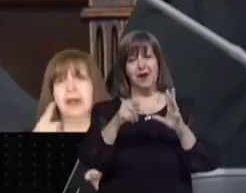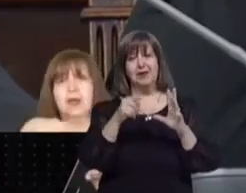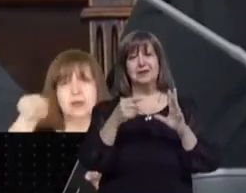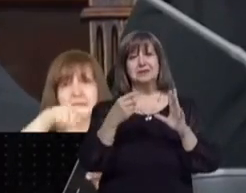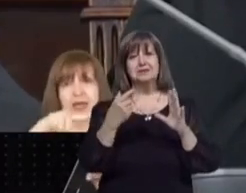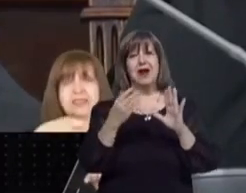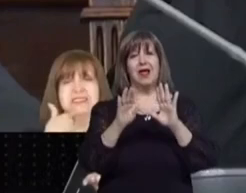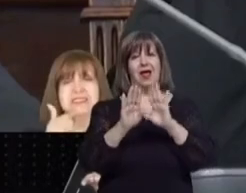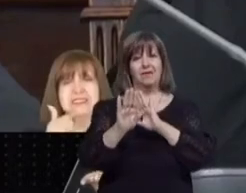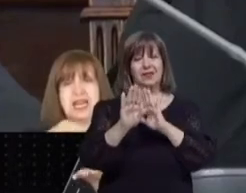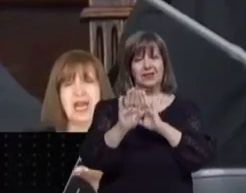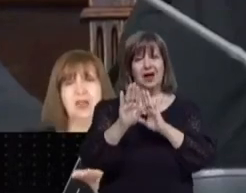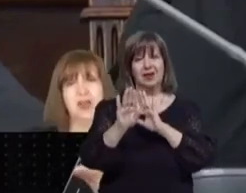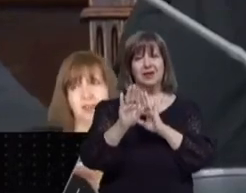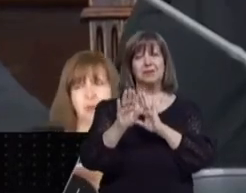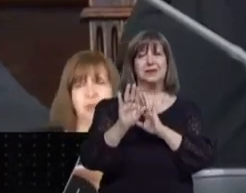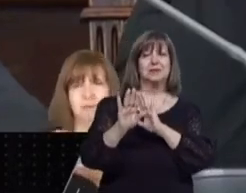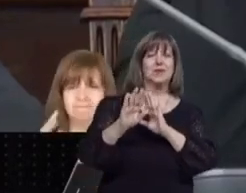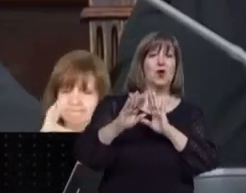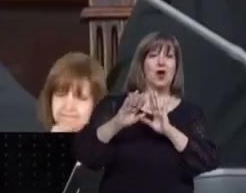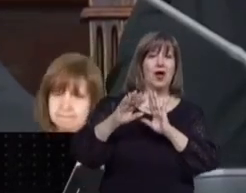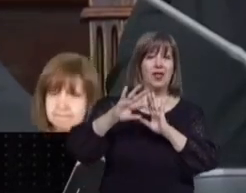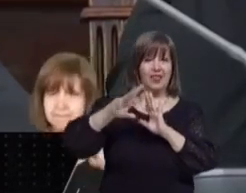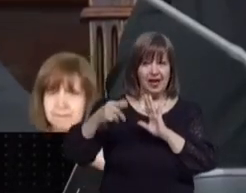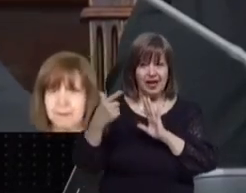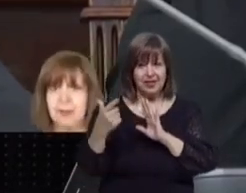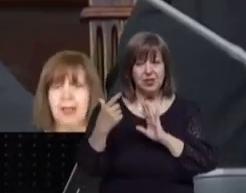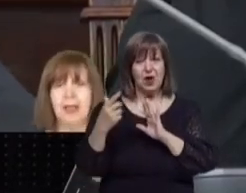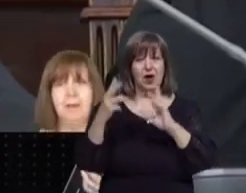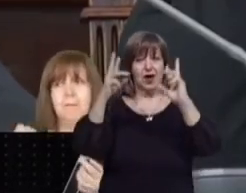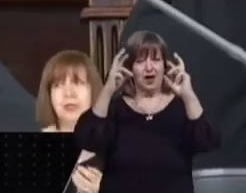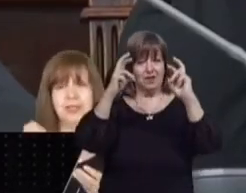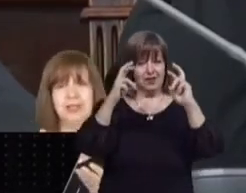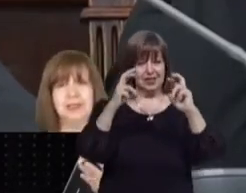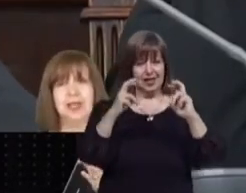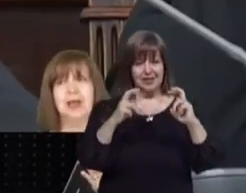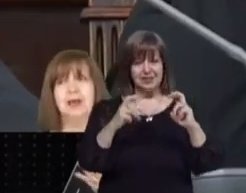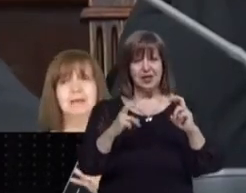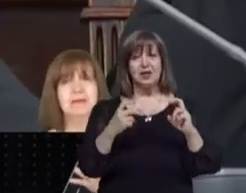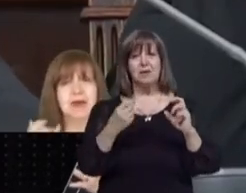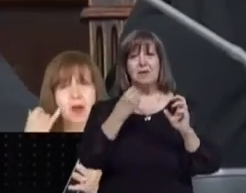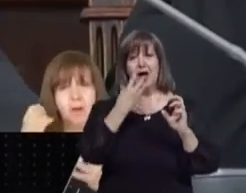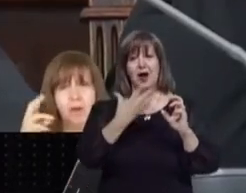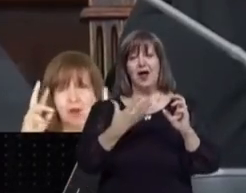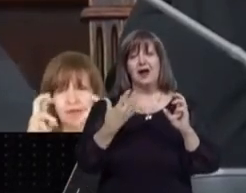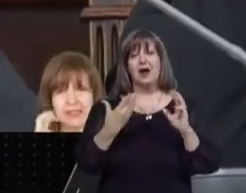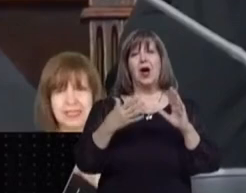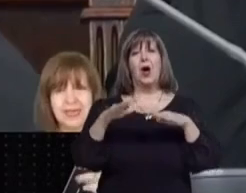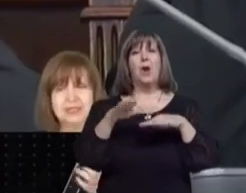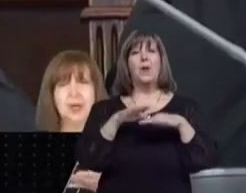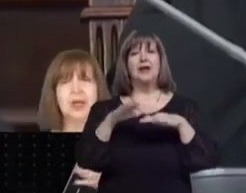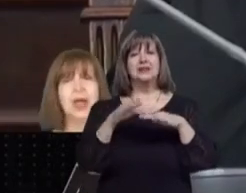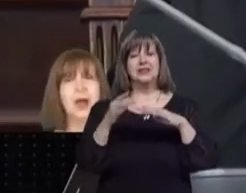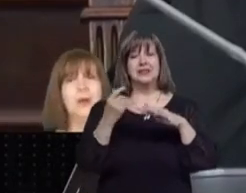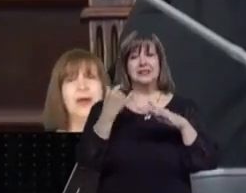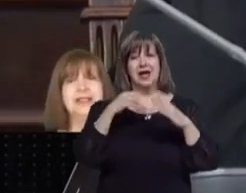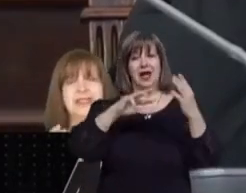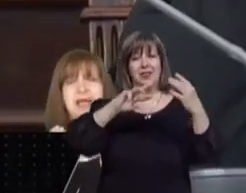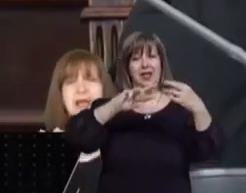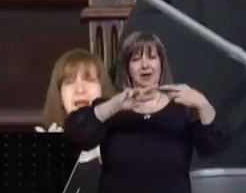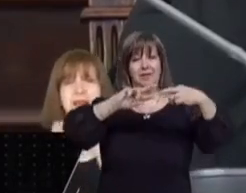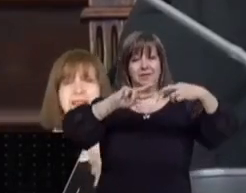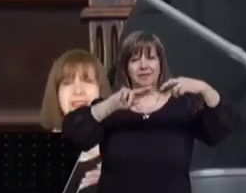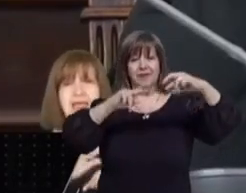la prevención del delito, mejorando la investigación criminal a través del desarrollo de la base de huellas